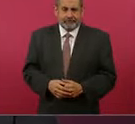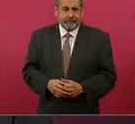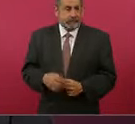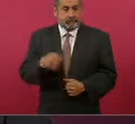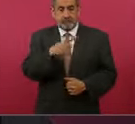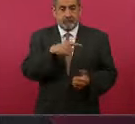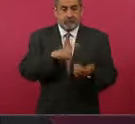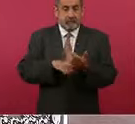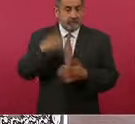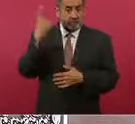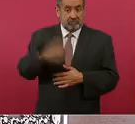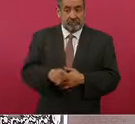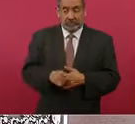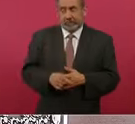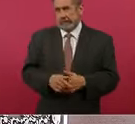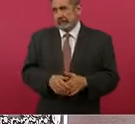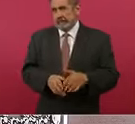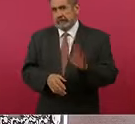ordenaban